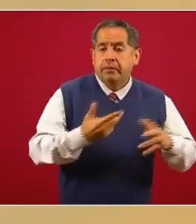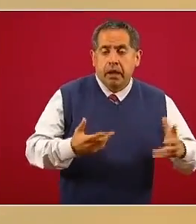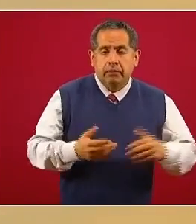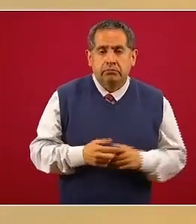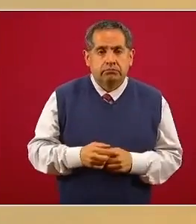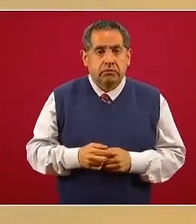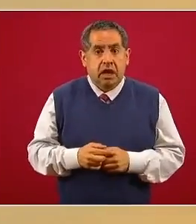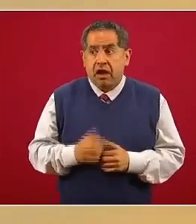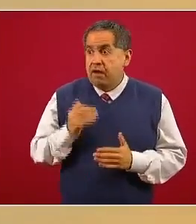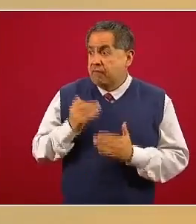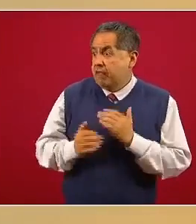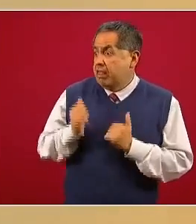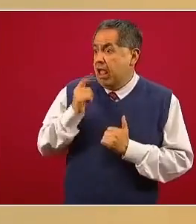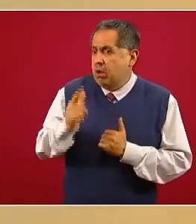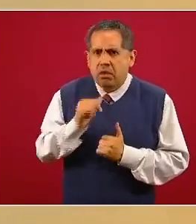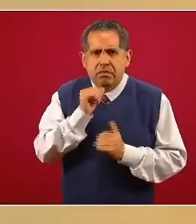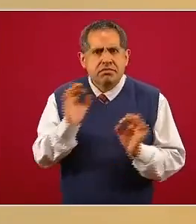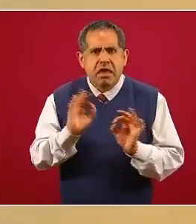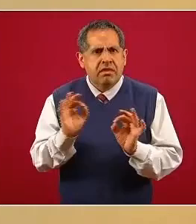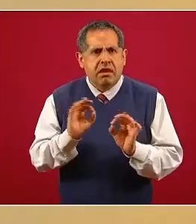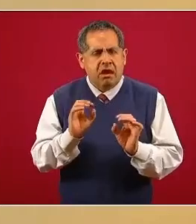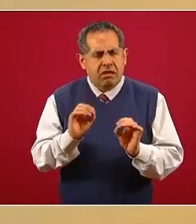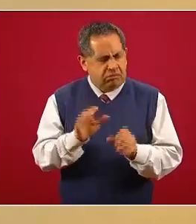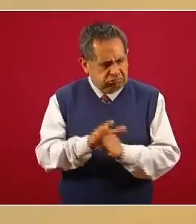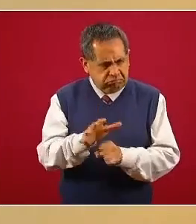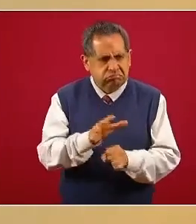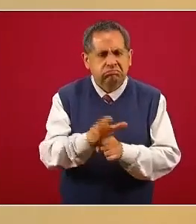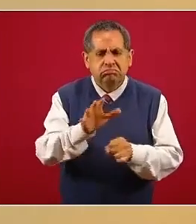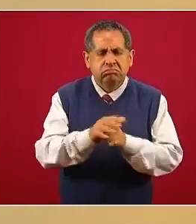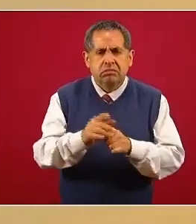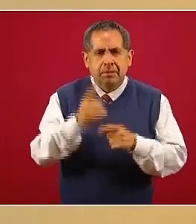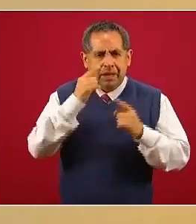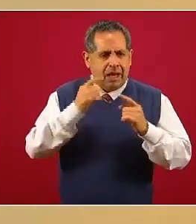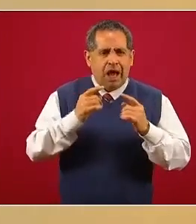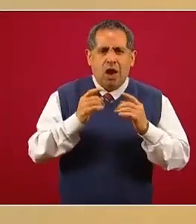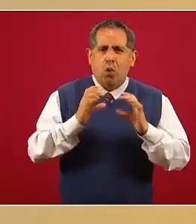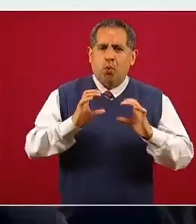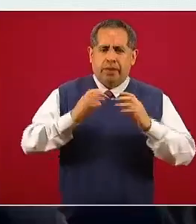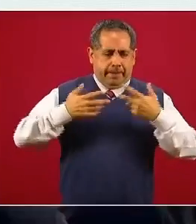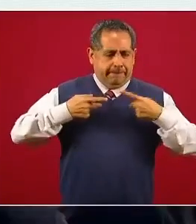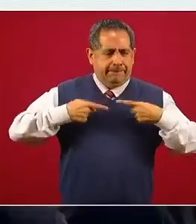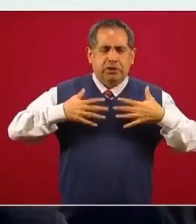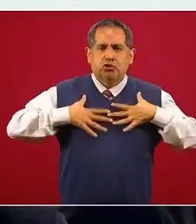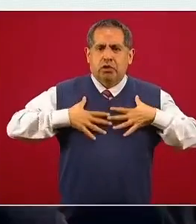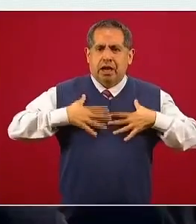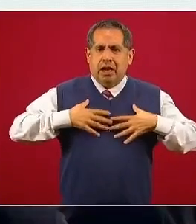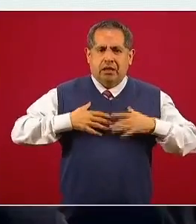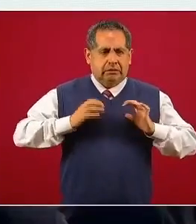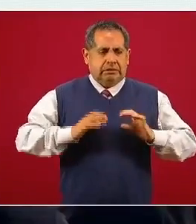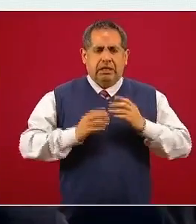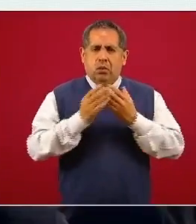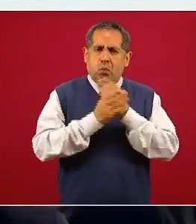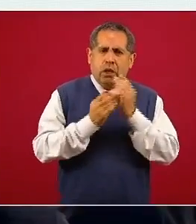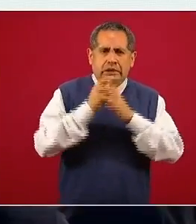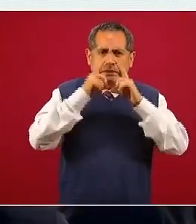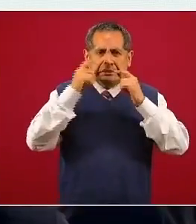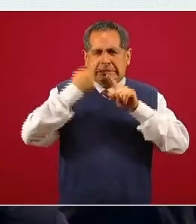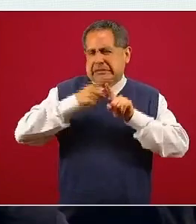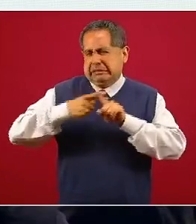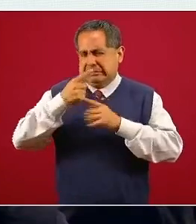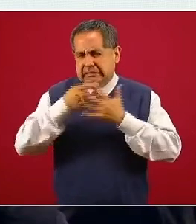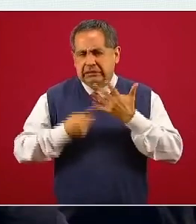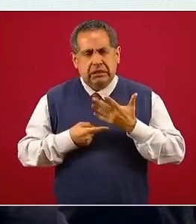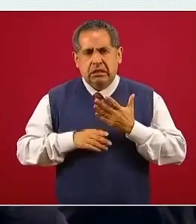faltó nunca. El gasto diario de equipo de protección personal es realmente impresionante.